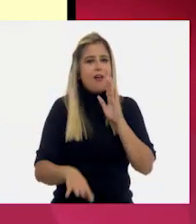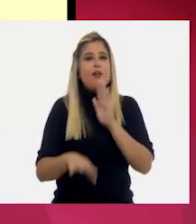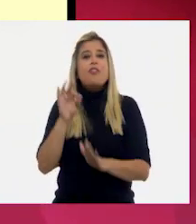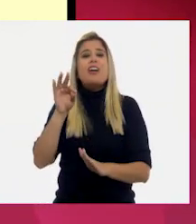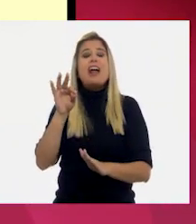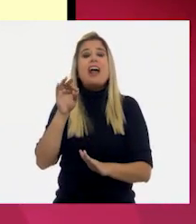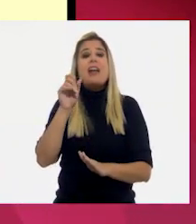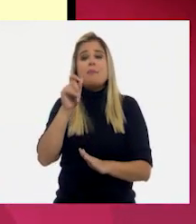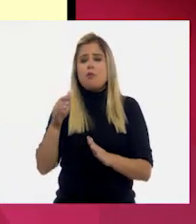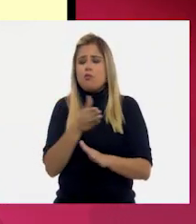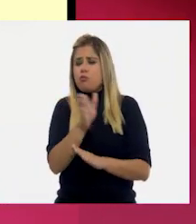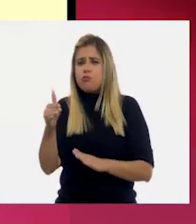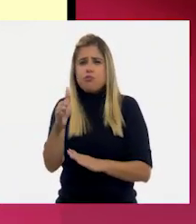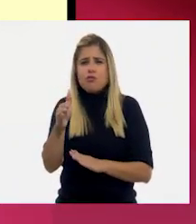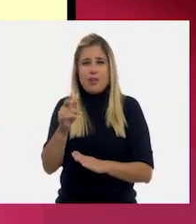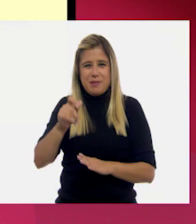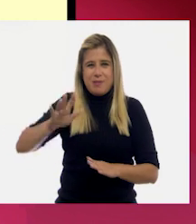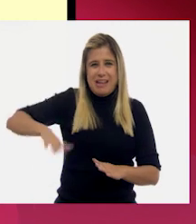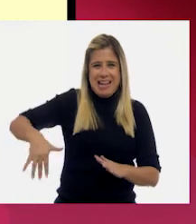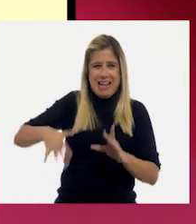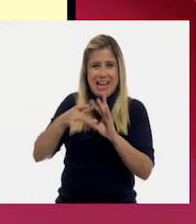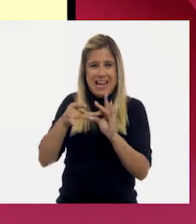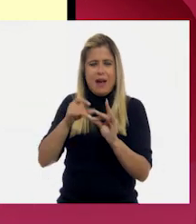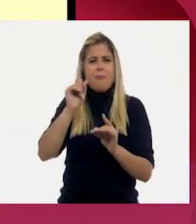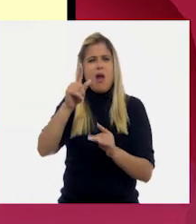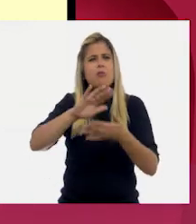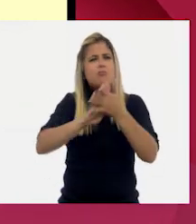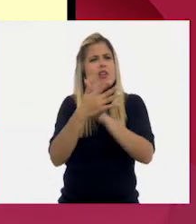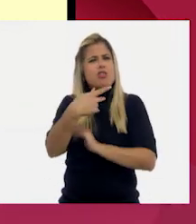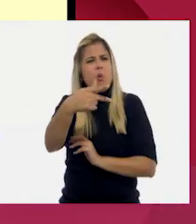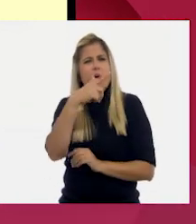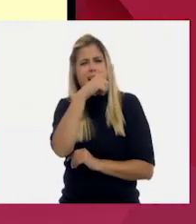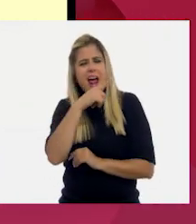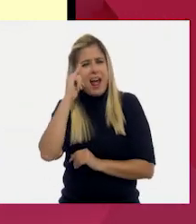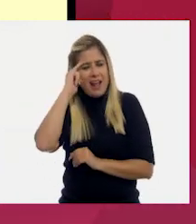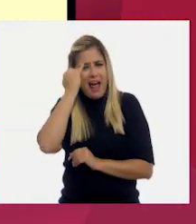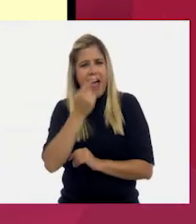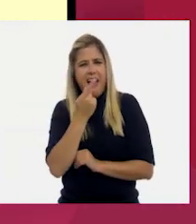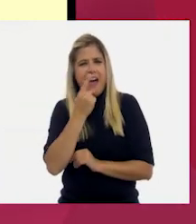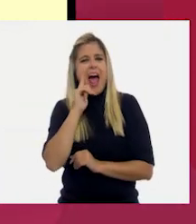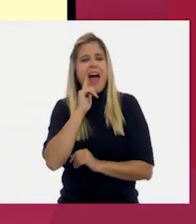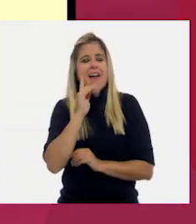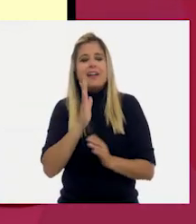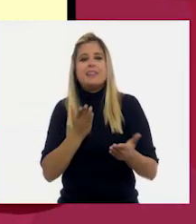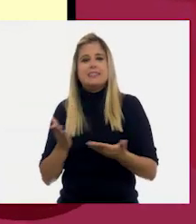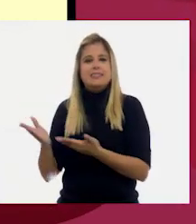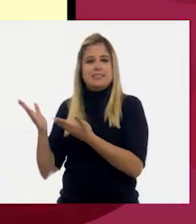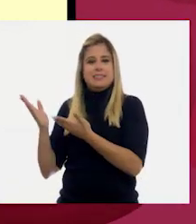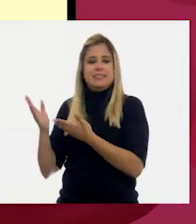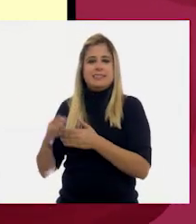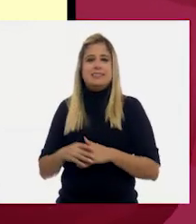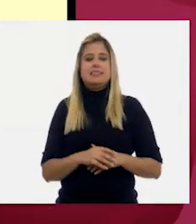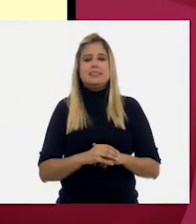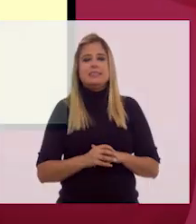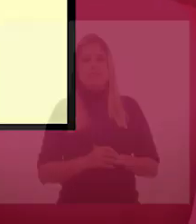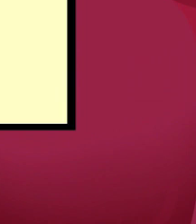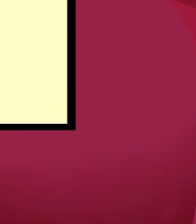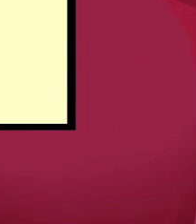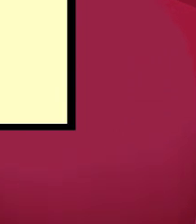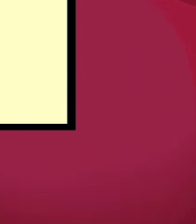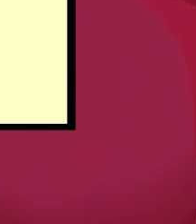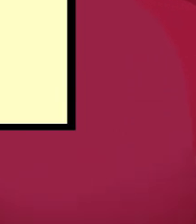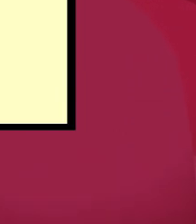chica, pero en su lengua, maestra? Claro que sí. Tú y yo nubescua, que yo ichi,